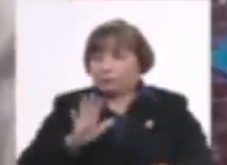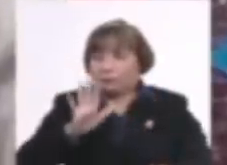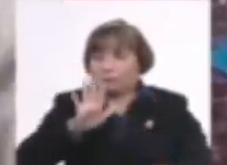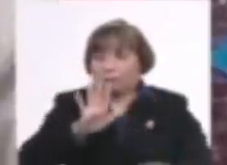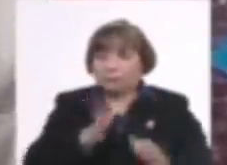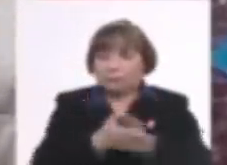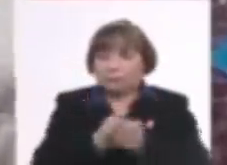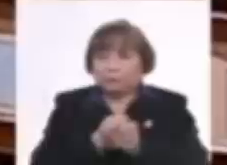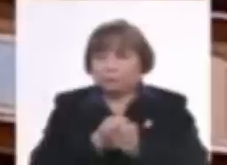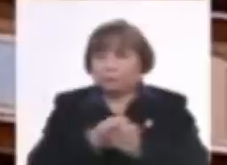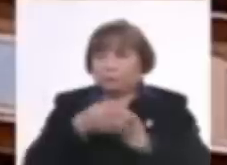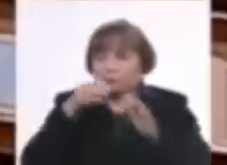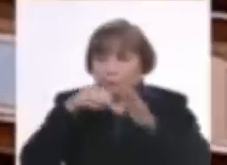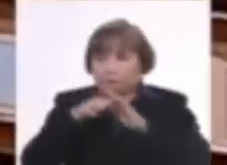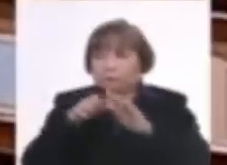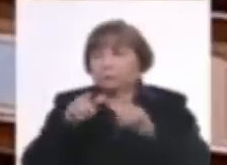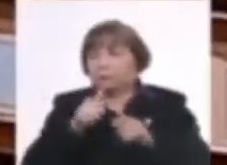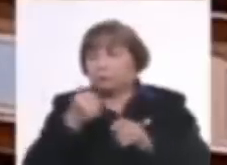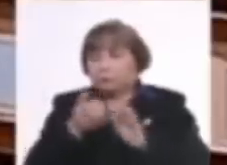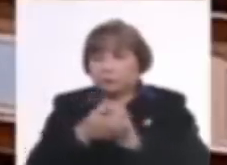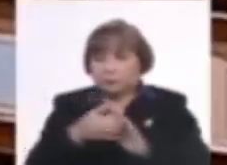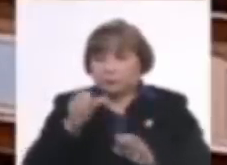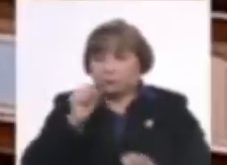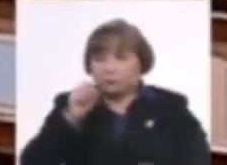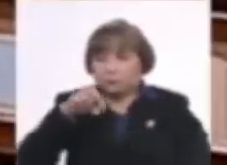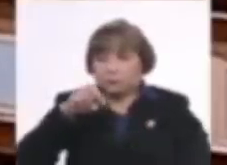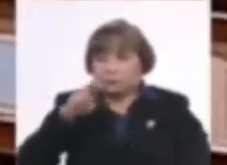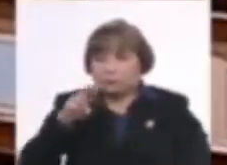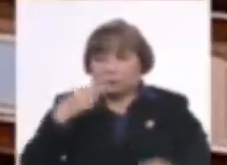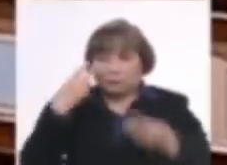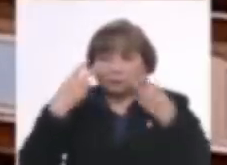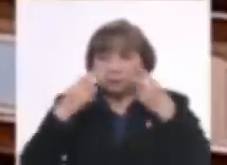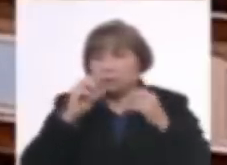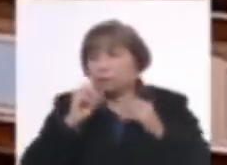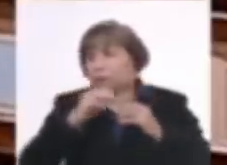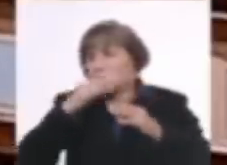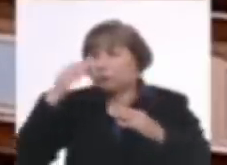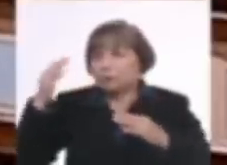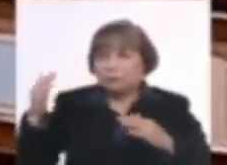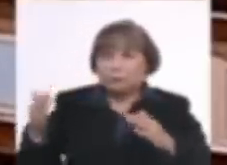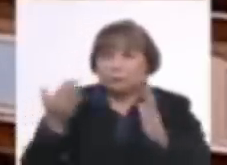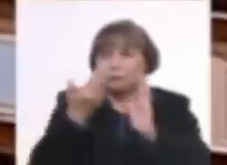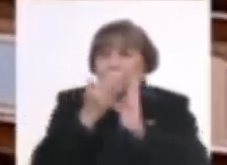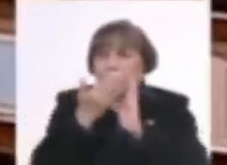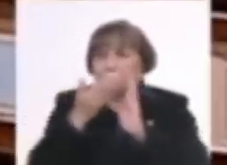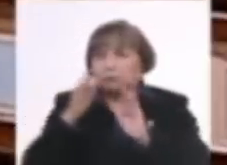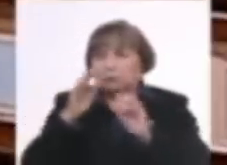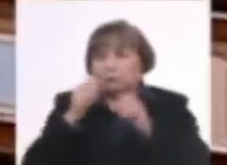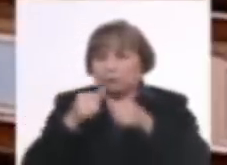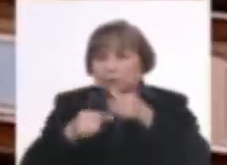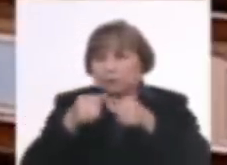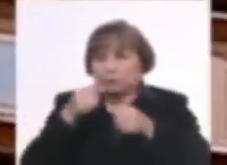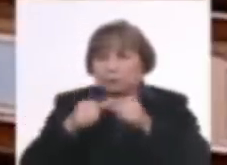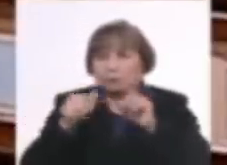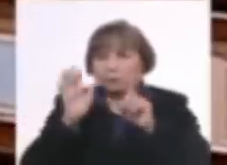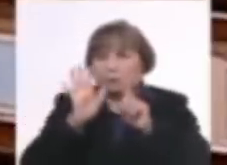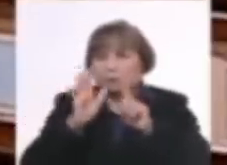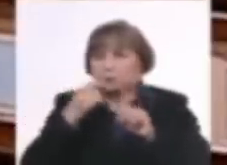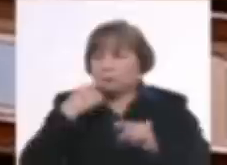¿Y su amiga entró por la puerta Desamparados a visitarla a usted o por la puerta número 6, como